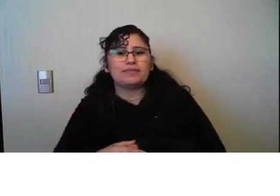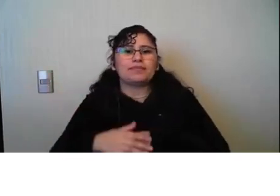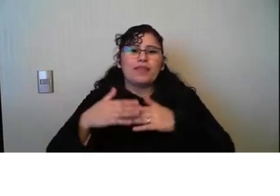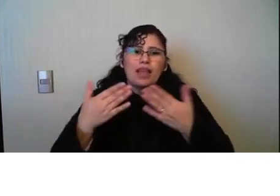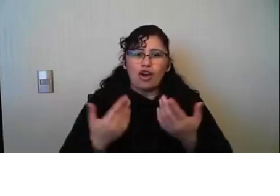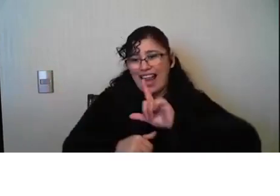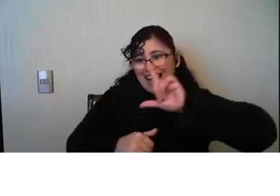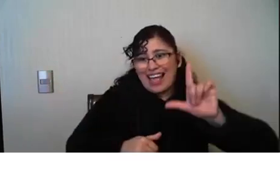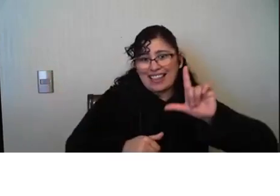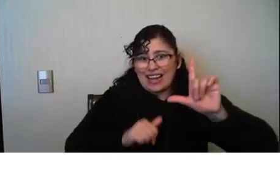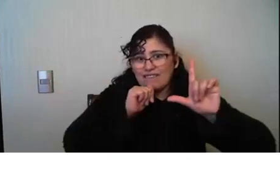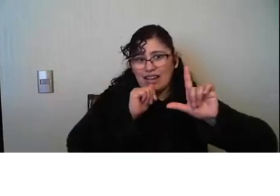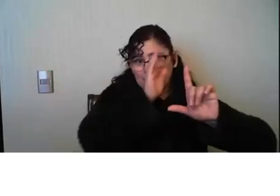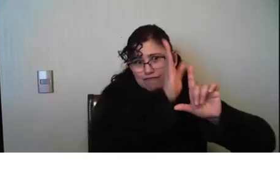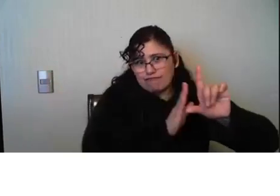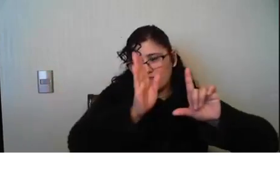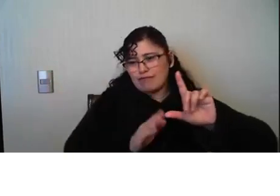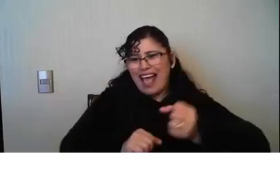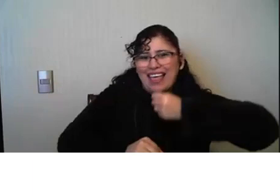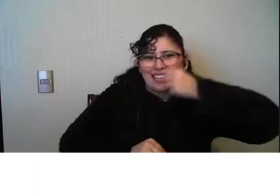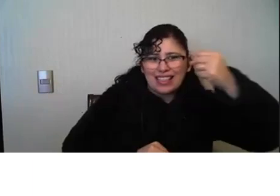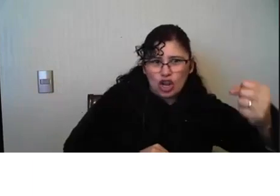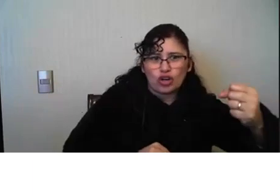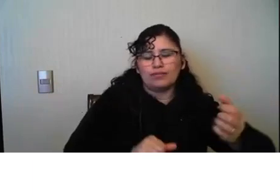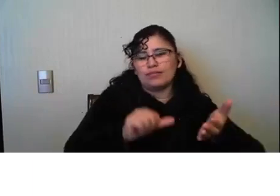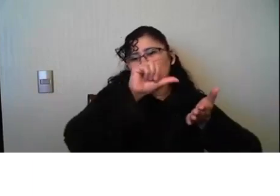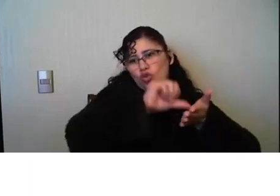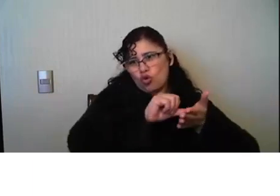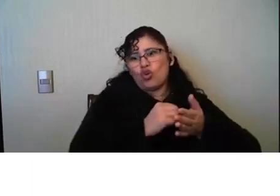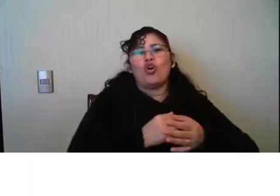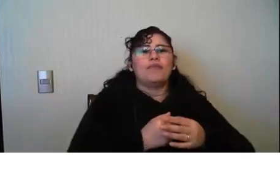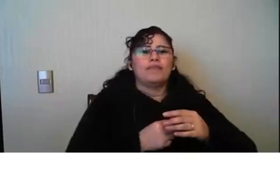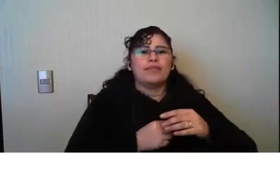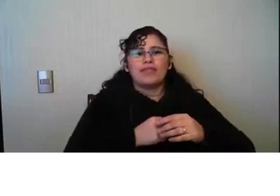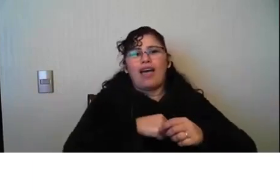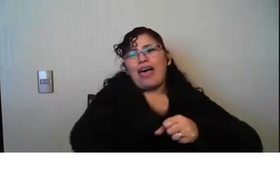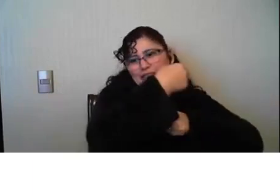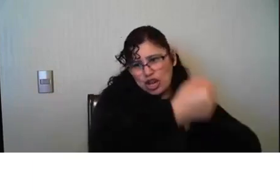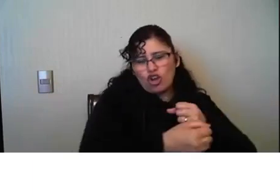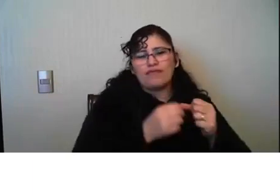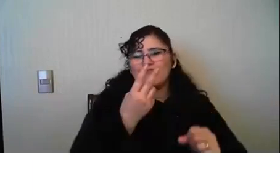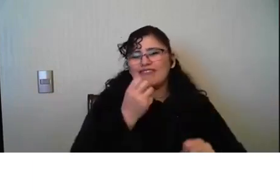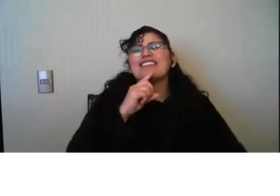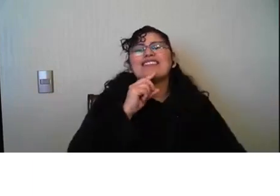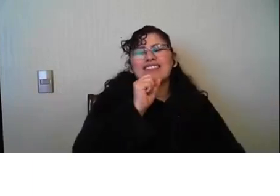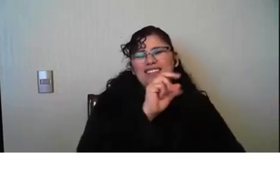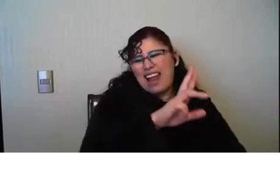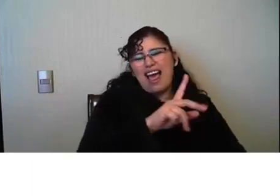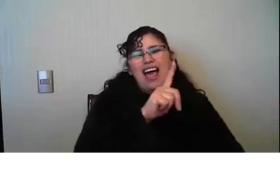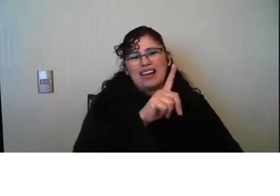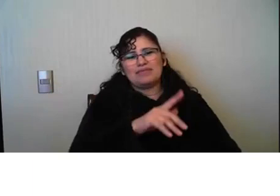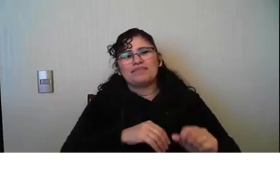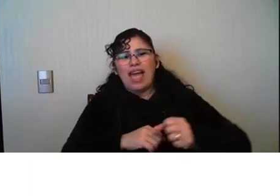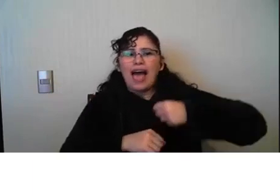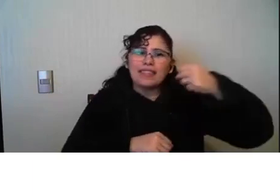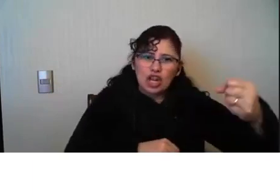laterales, una región anterior, núcleo ventral anterior, ventral lateral, ¿cierto? Que a su vez ustedes van a